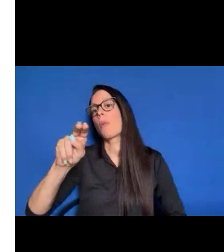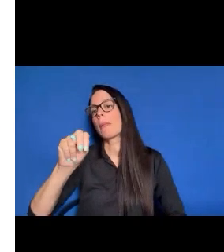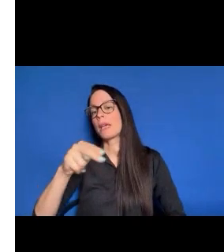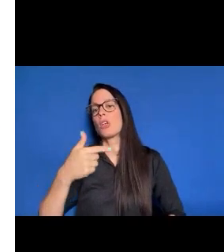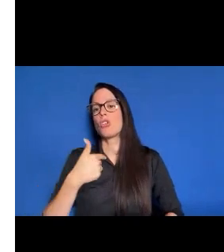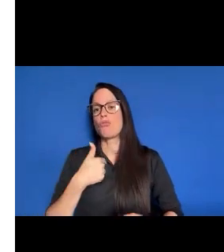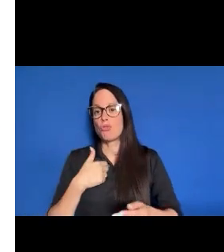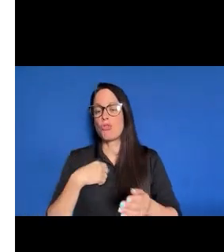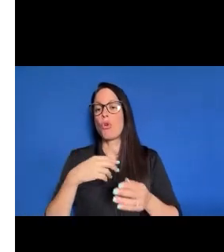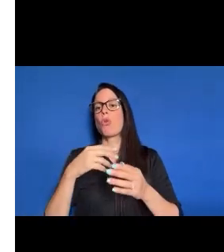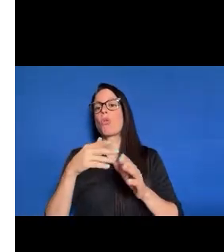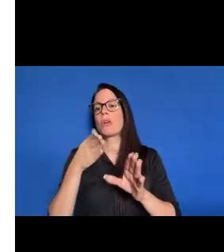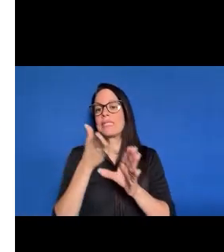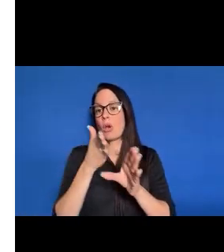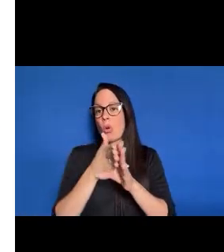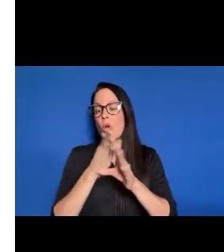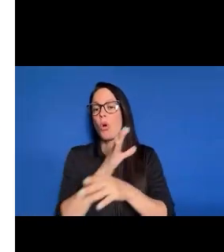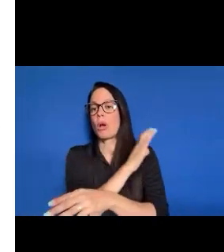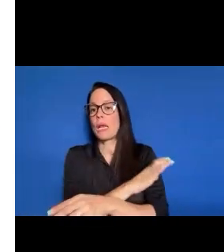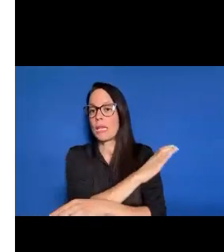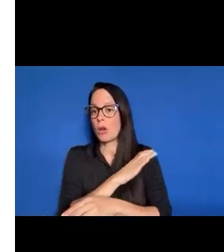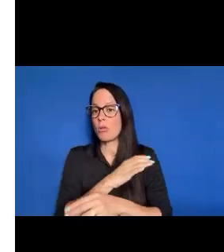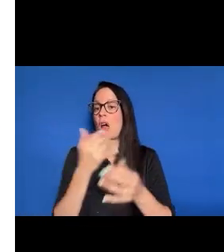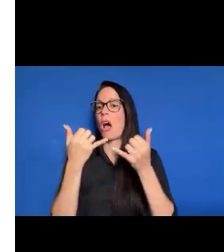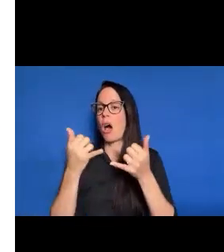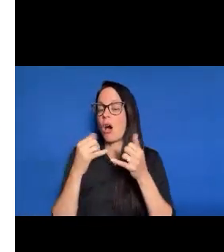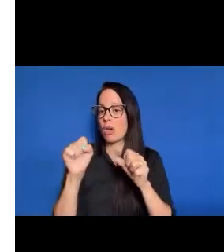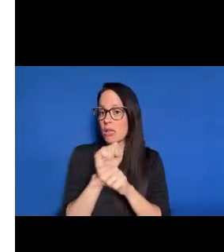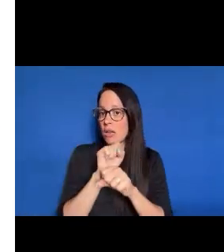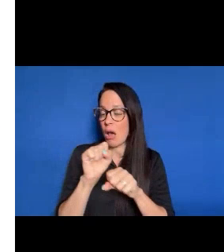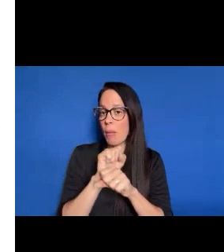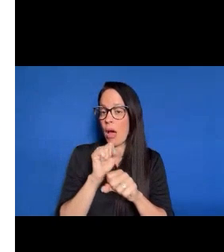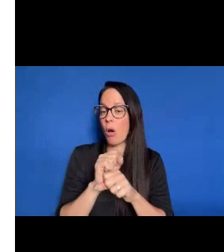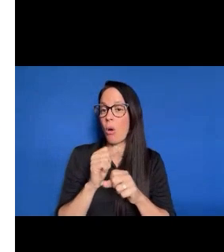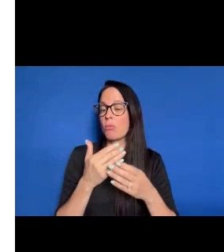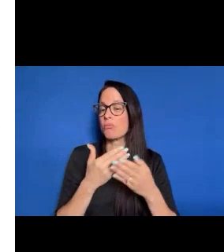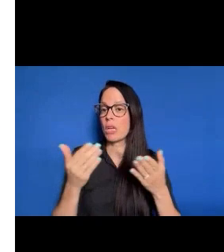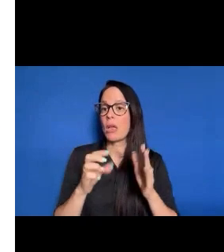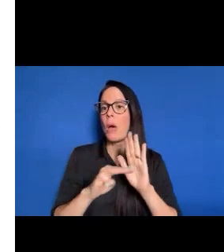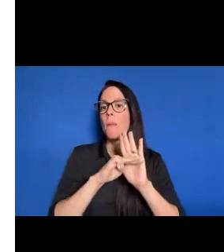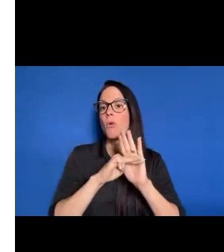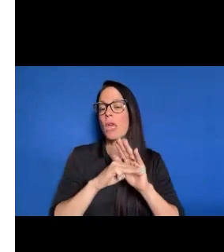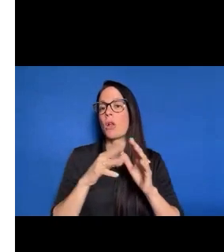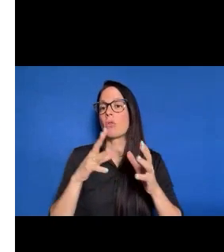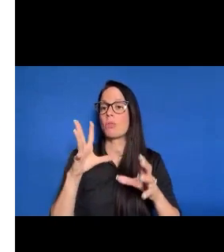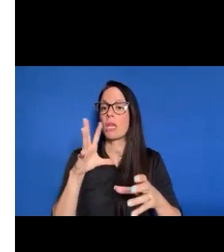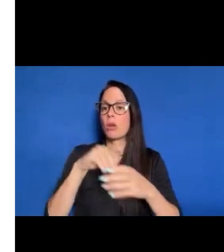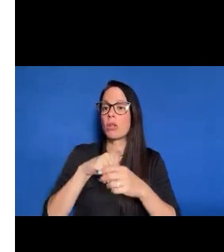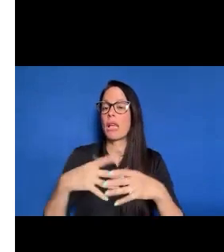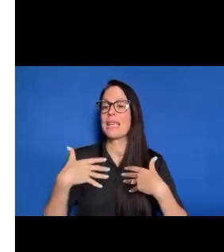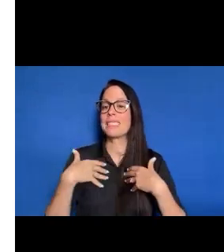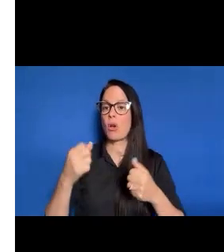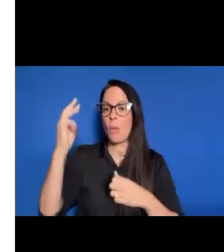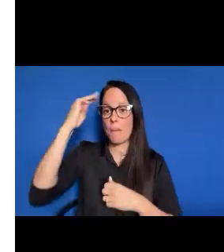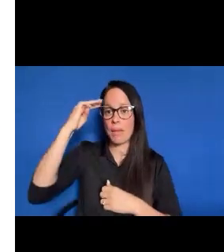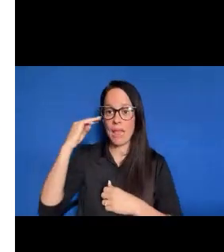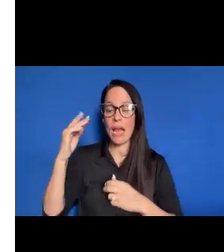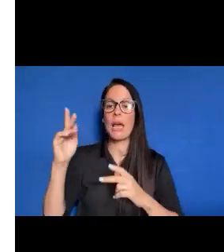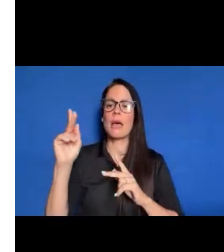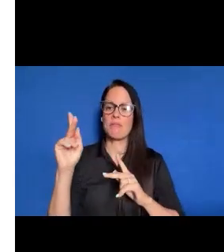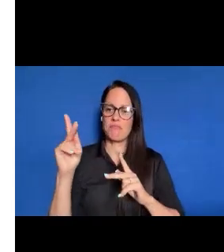trabajo principalmente con el modelo de Stream Medicine, ¿verdad? Integrado con salud mental, ofreciendo los servicios donde las personas se encuentran, ¿verdad? Y